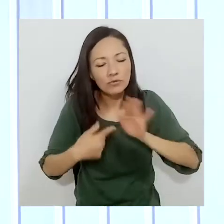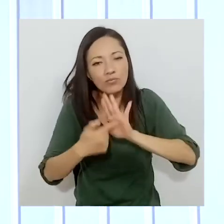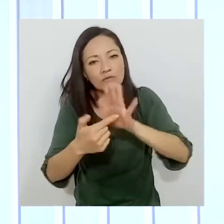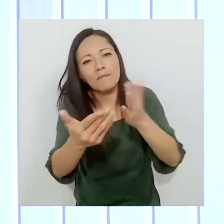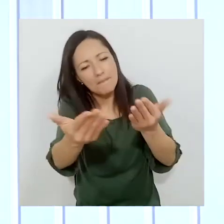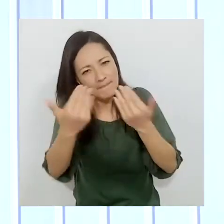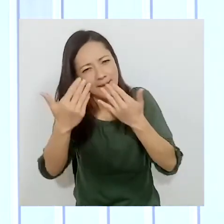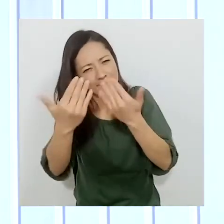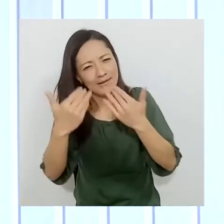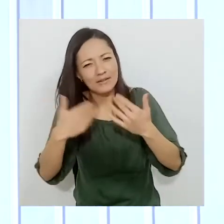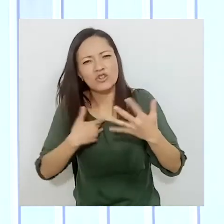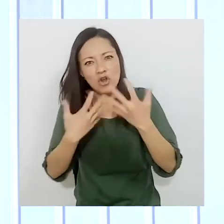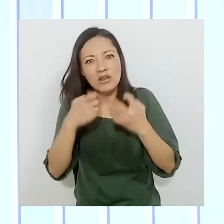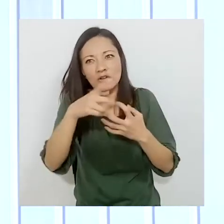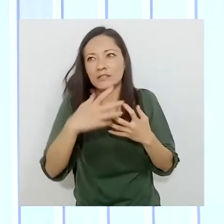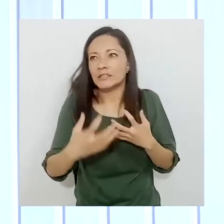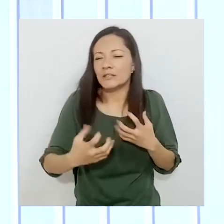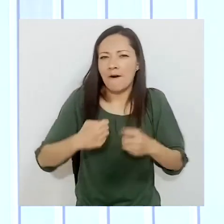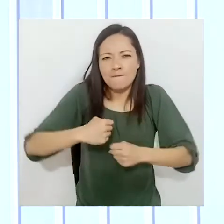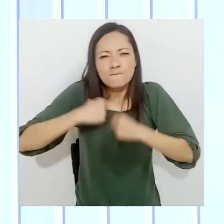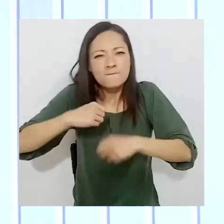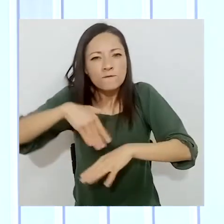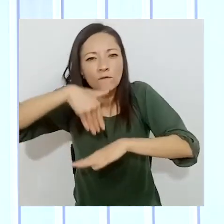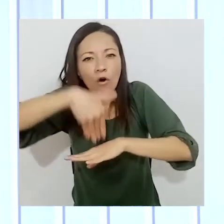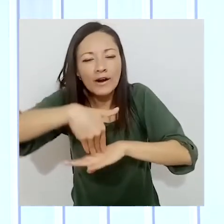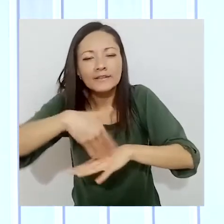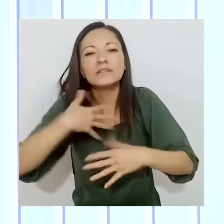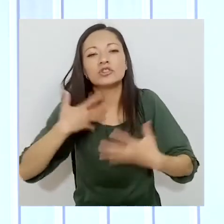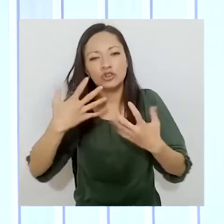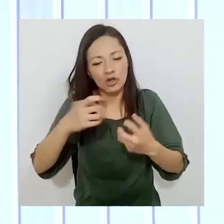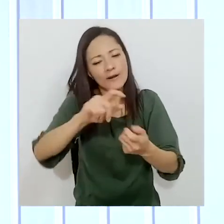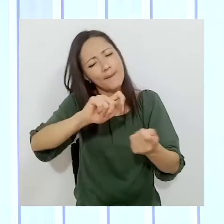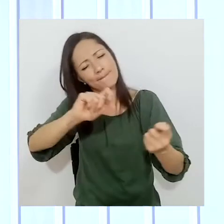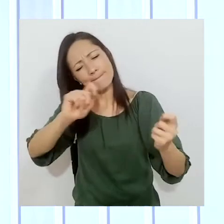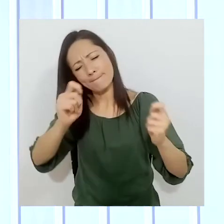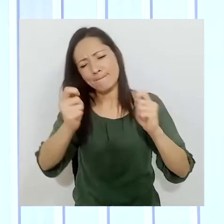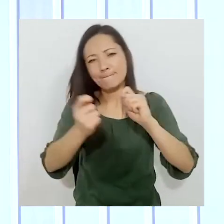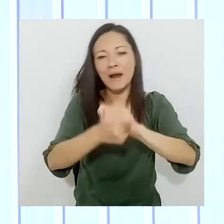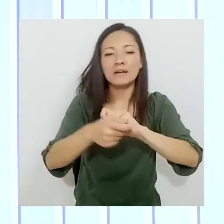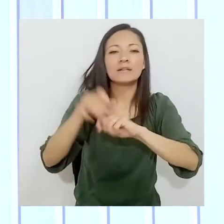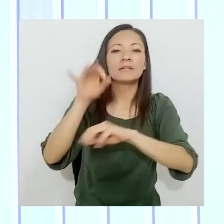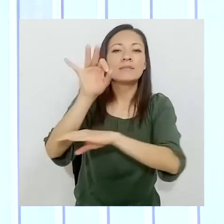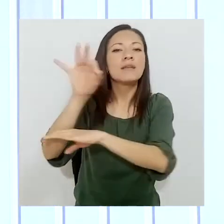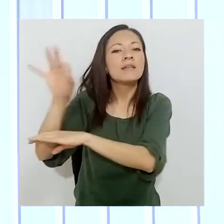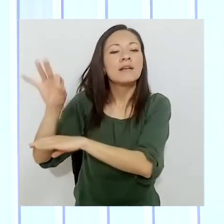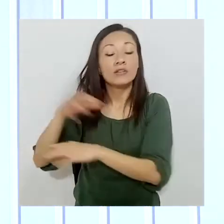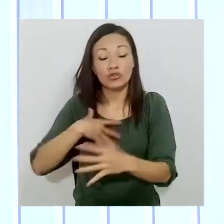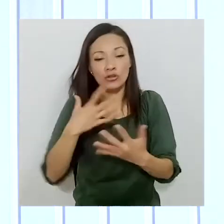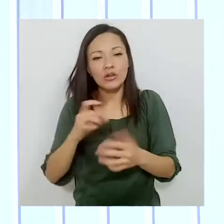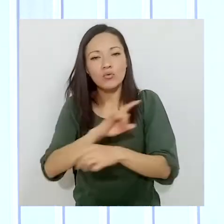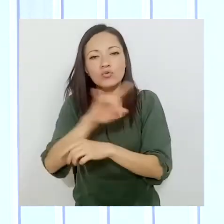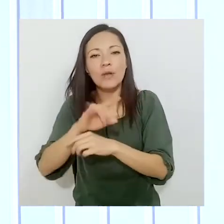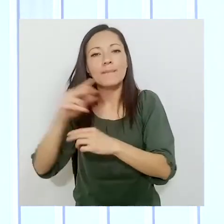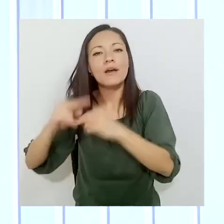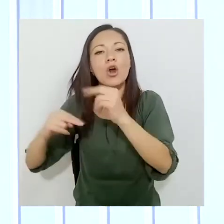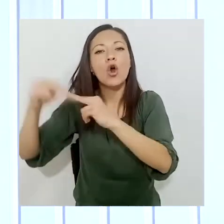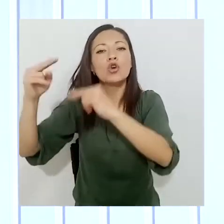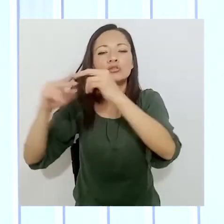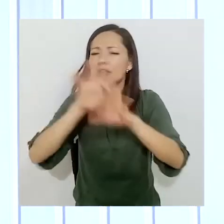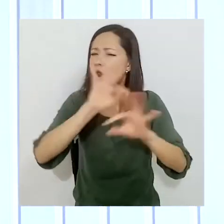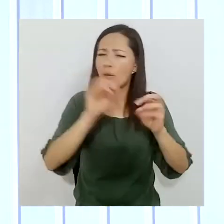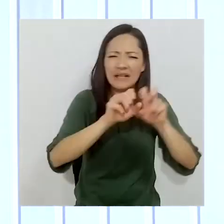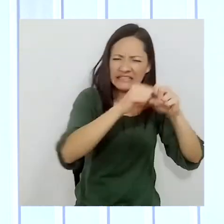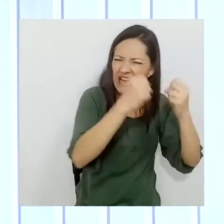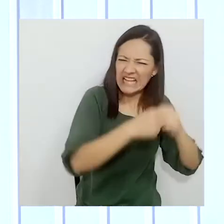quiero tomar todo ese ímpetu, toda esa fuerza que tienes para destruir, quiero usarla para construir. Yo te